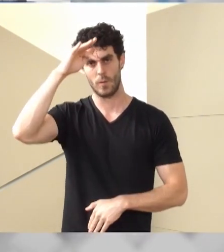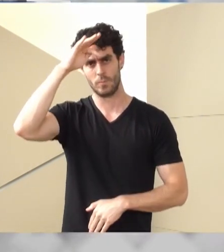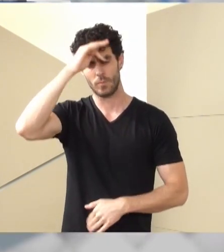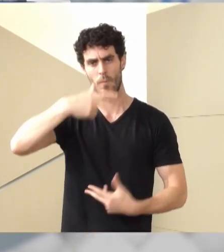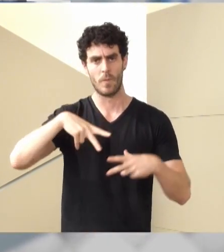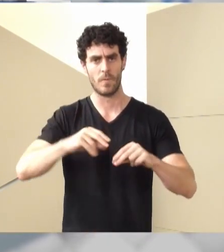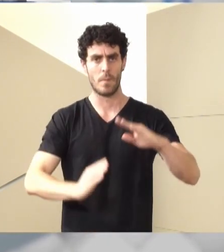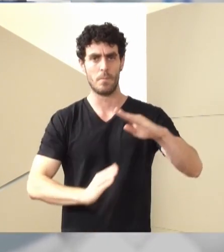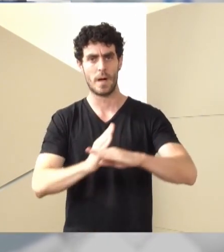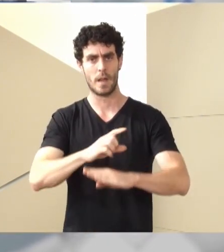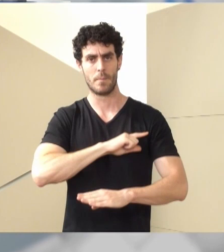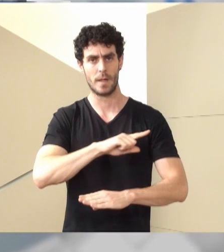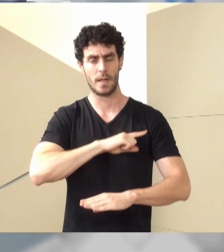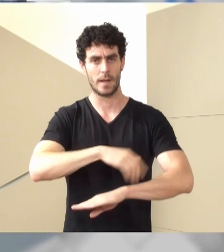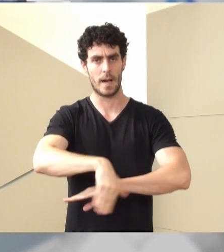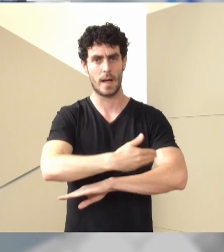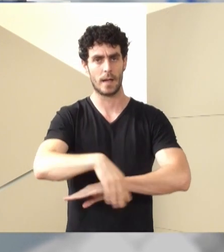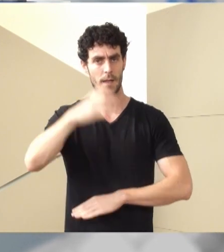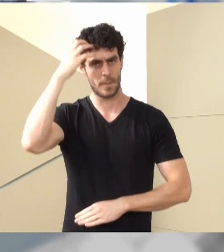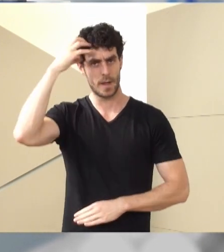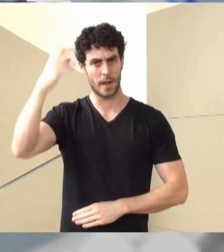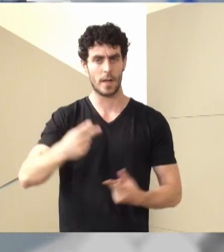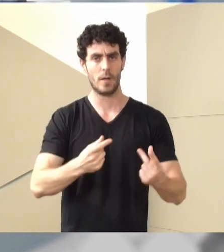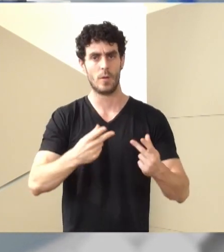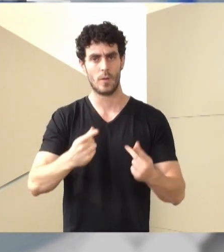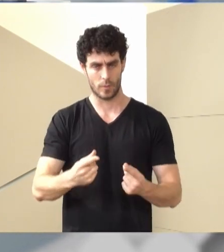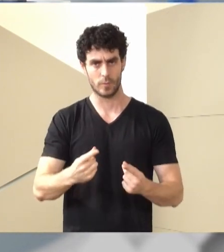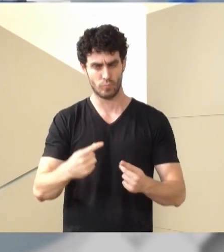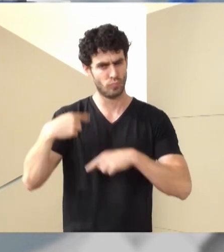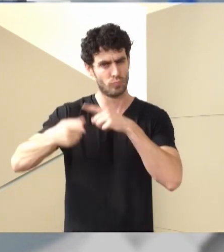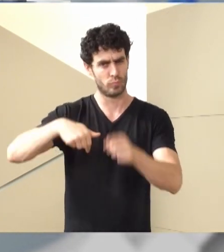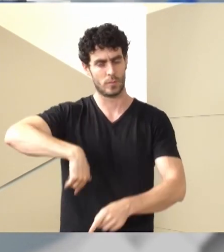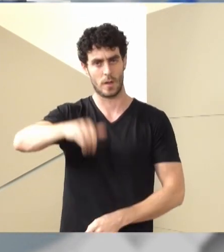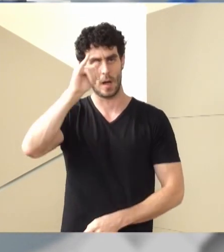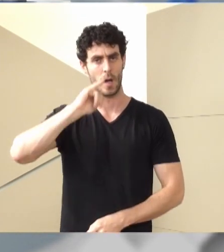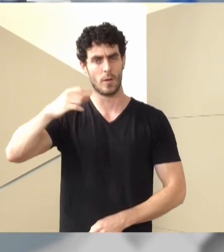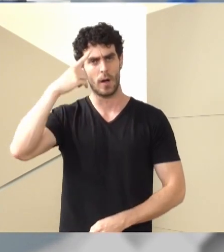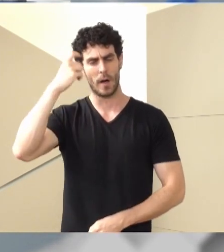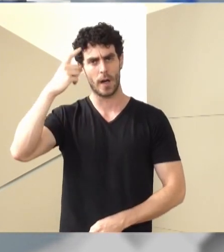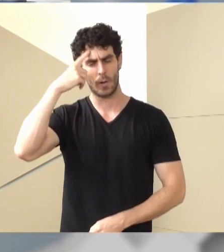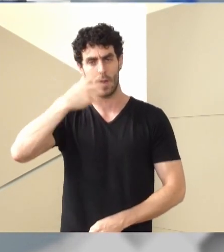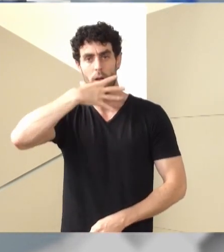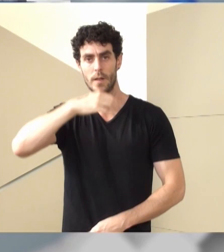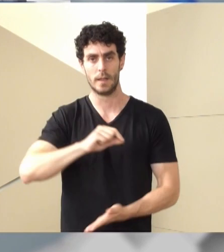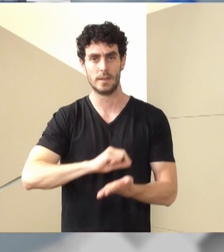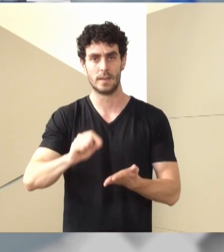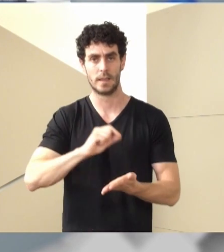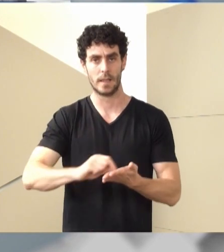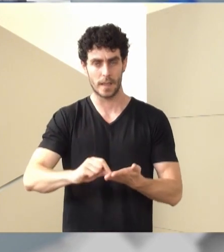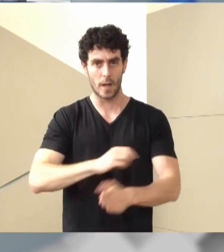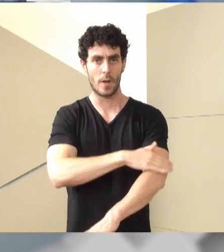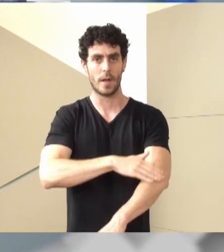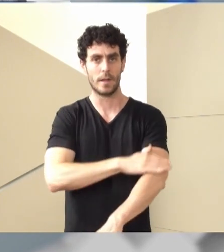parada militar en la calle Vara de Rey de Logroño. Un cuerpo con una larga tradición en La Rioja, como ha recordado el secretario de Estado de